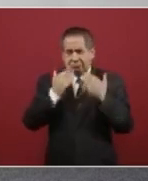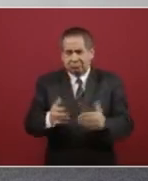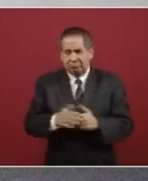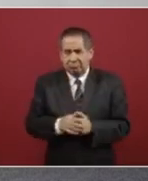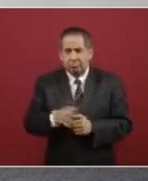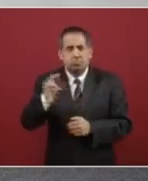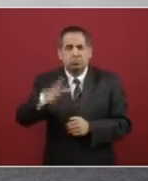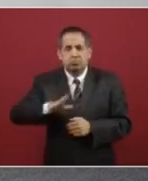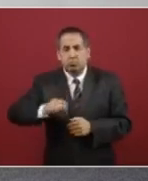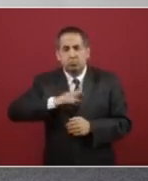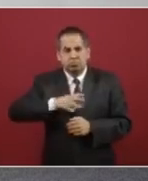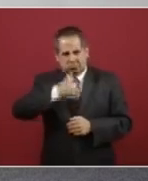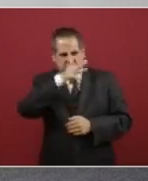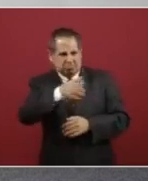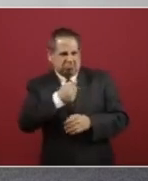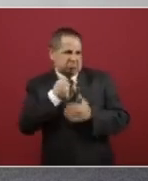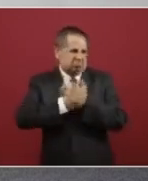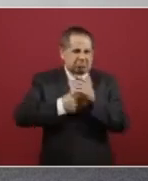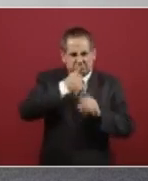hay agresiones,